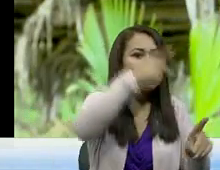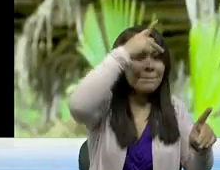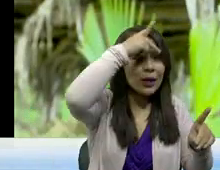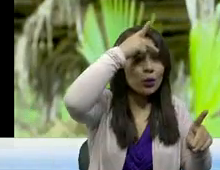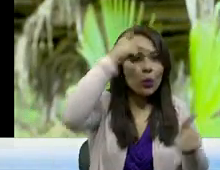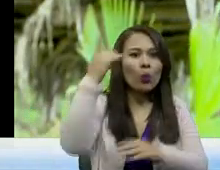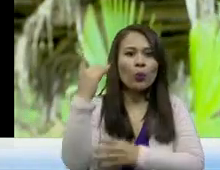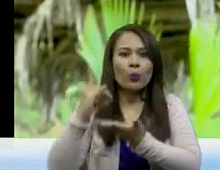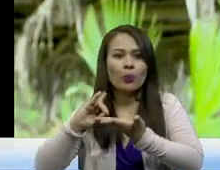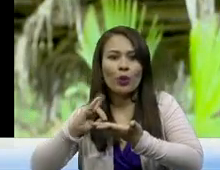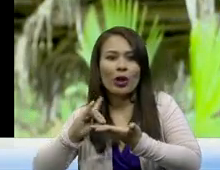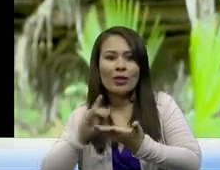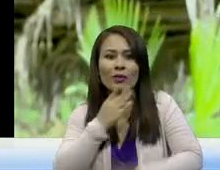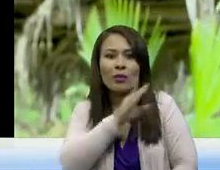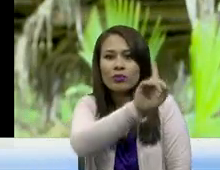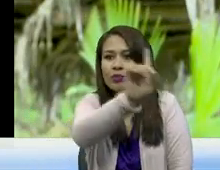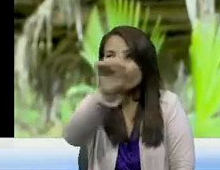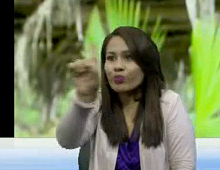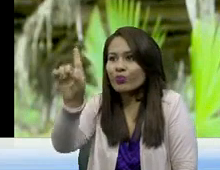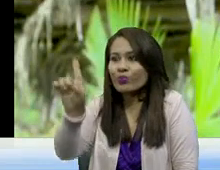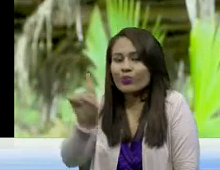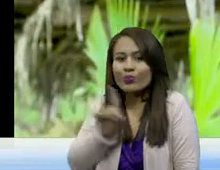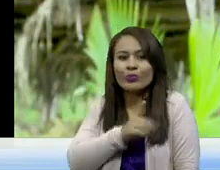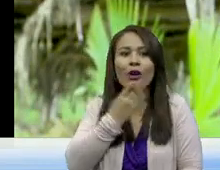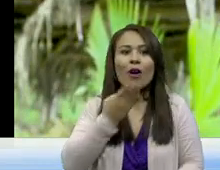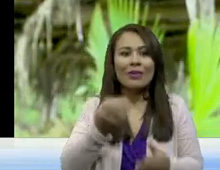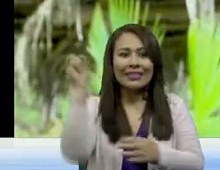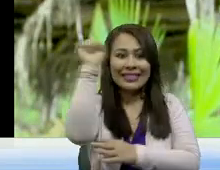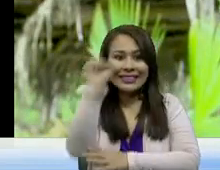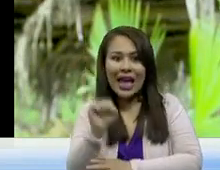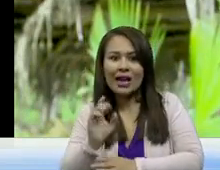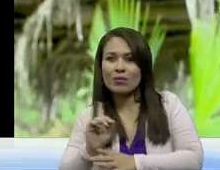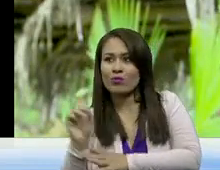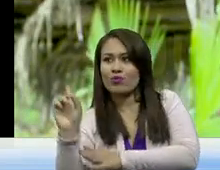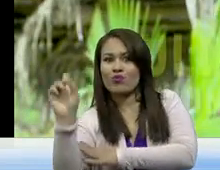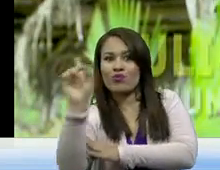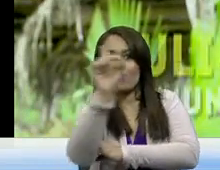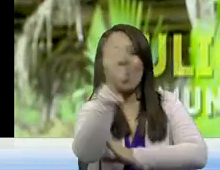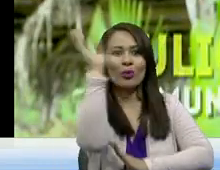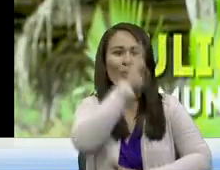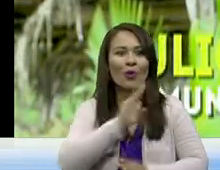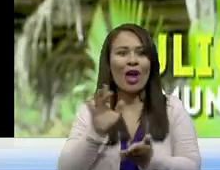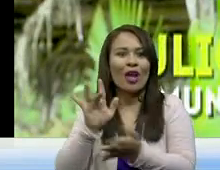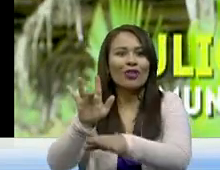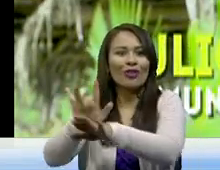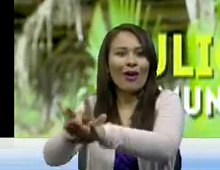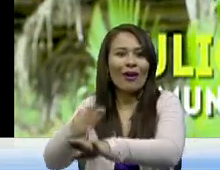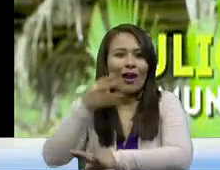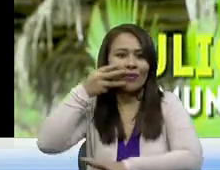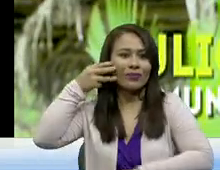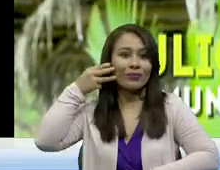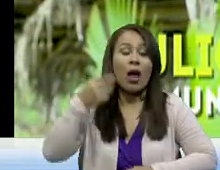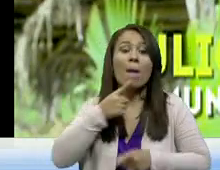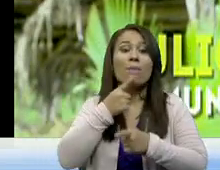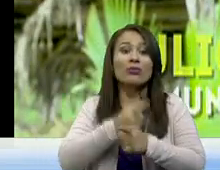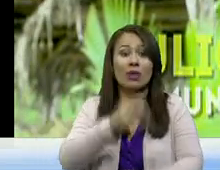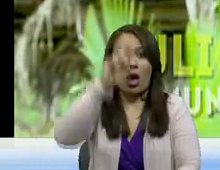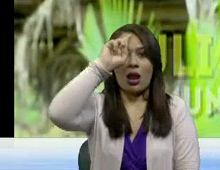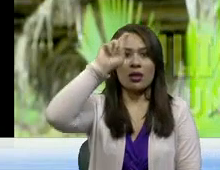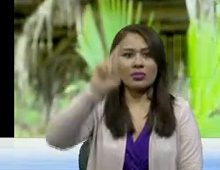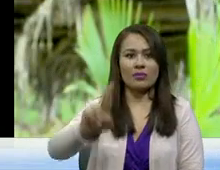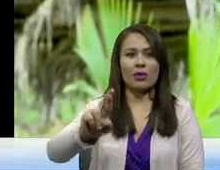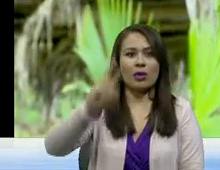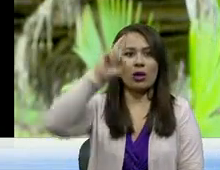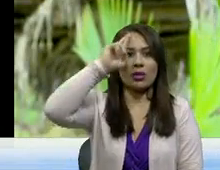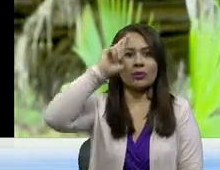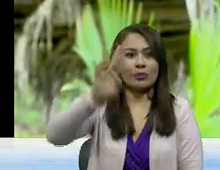Bolivia por la parte de las cordilleras de los Andes. Entonces nunca jamás topó territorio de la Amazonía. Por respeto de lo que